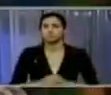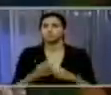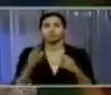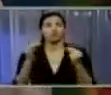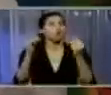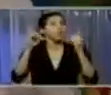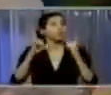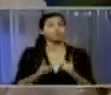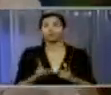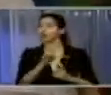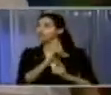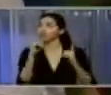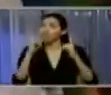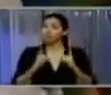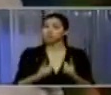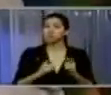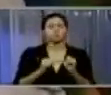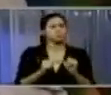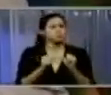no descansamos y debemos mantener el pulso.